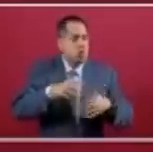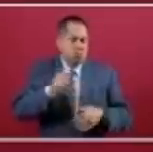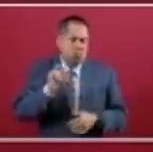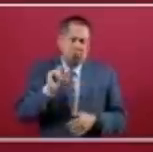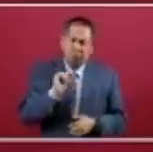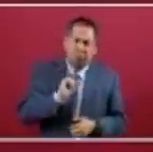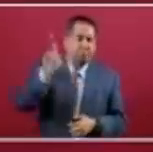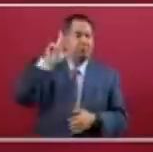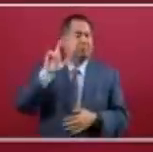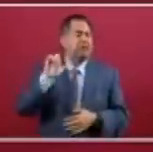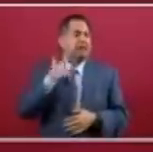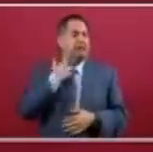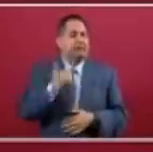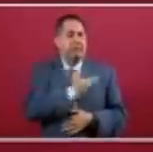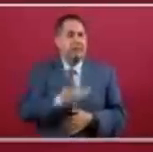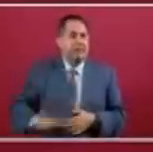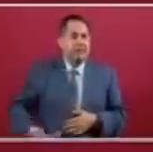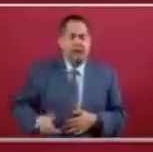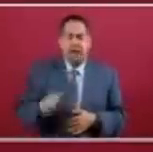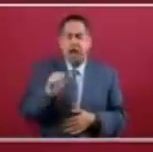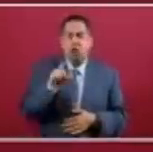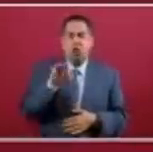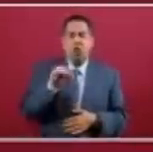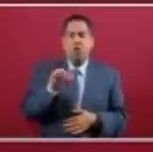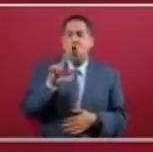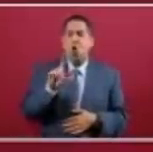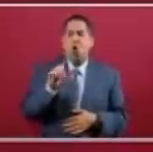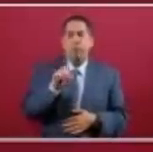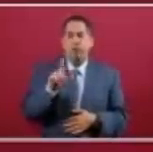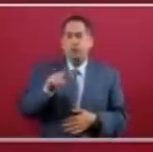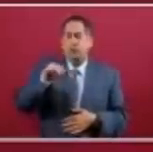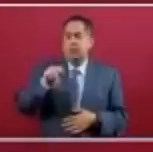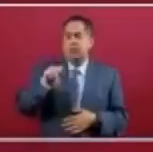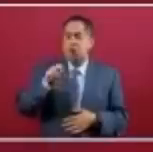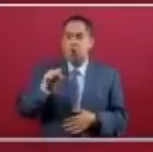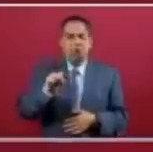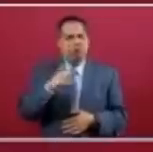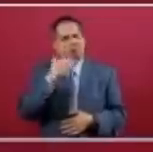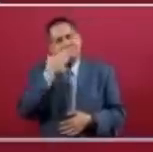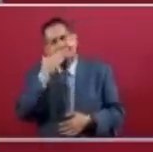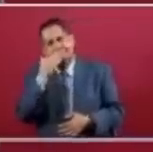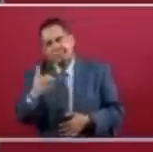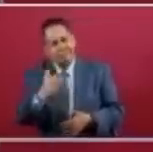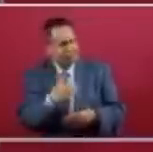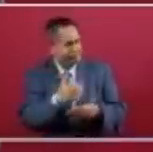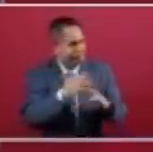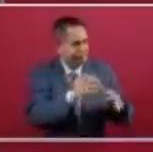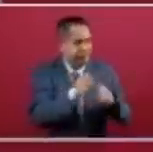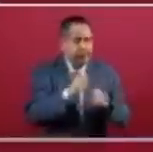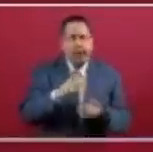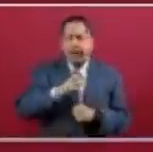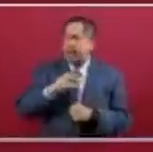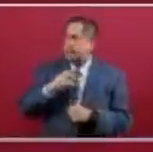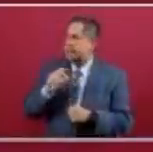presidente, Adolfo López Mateos. Hay una carta que me gustaría